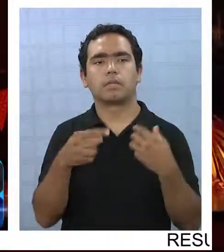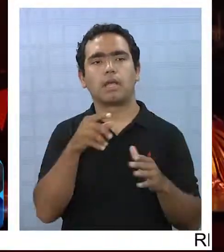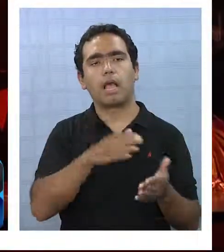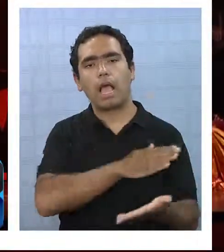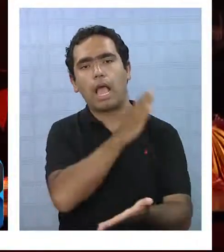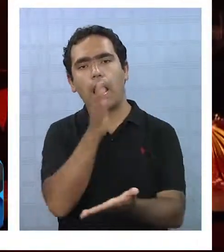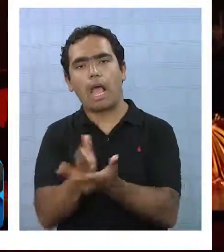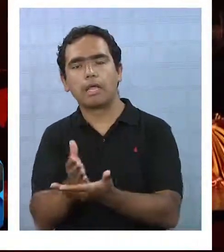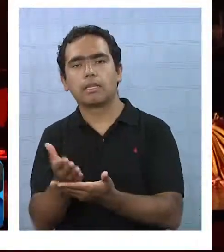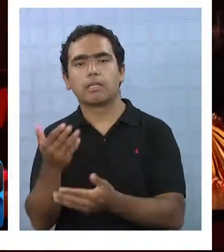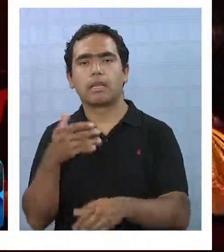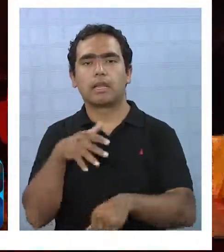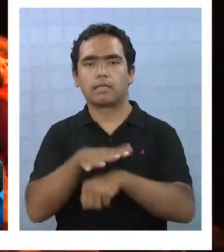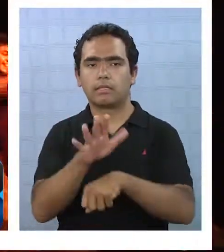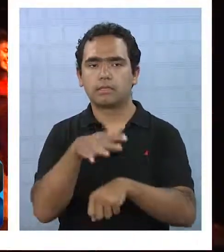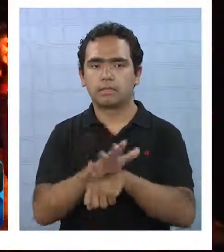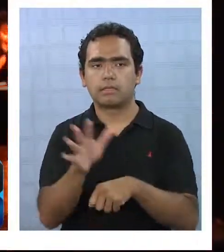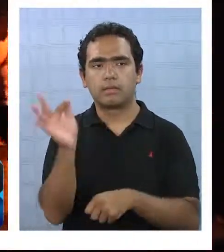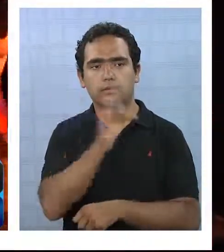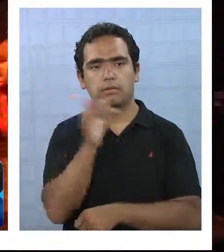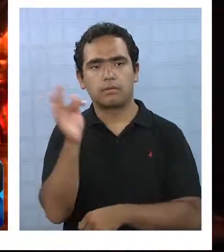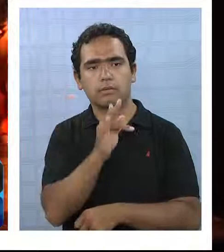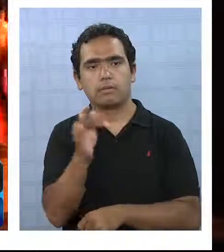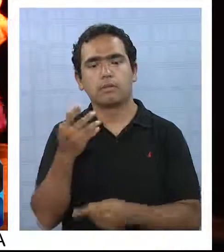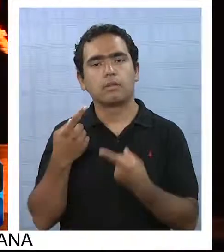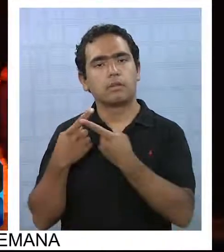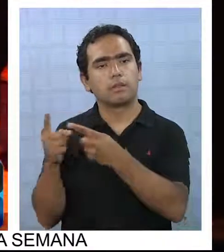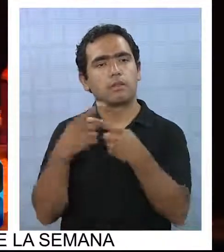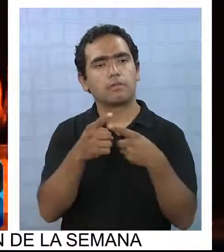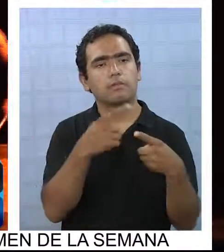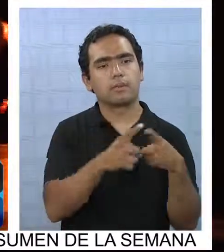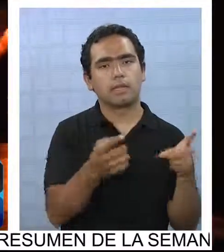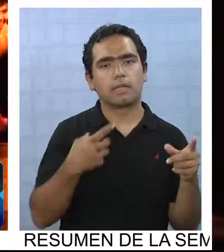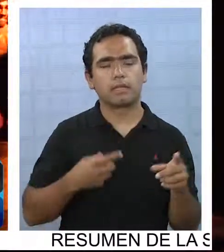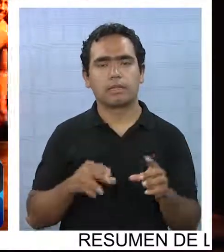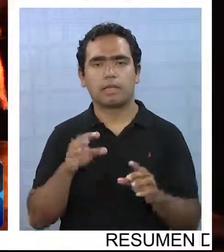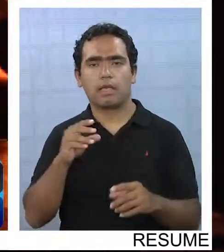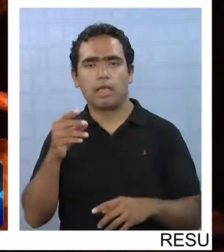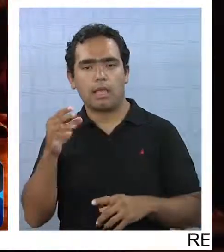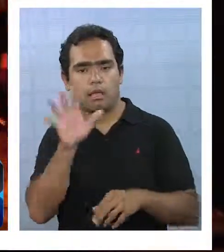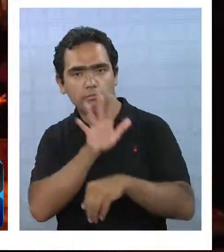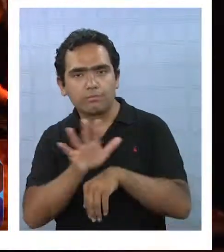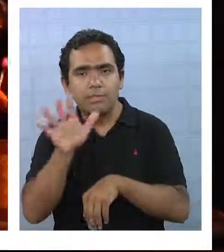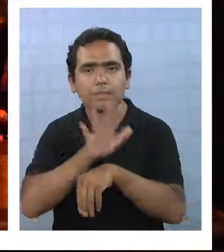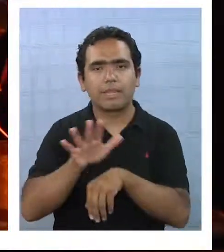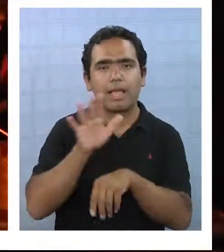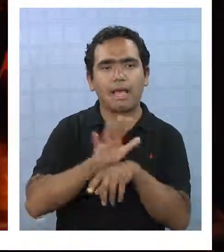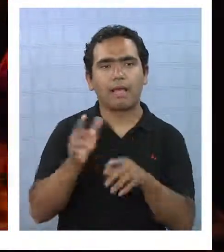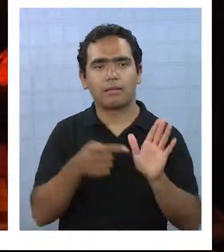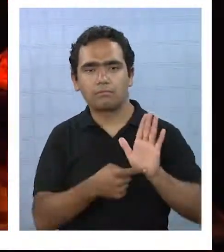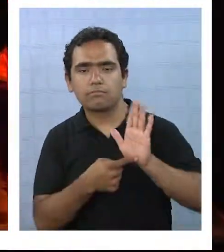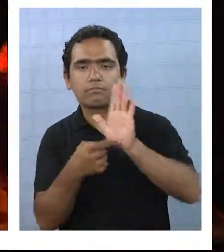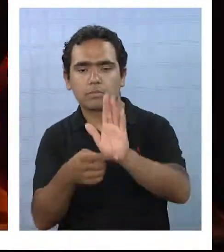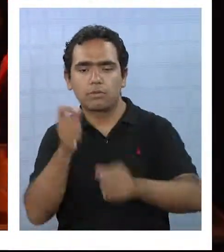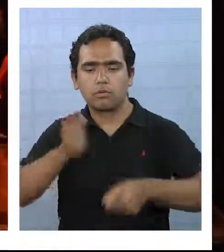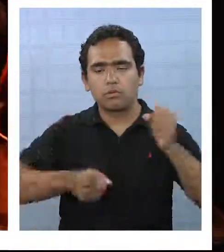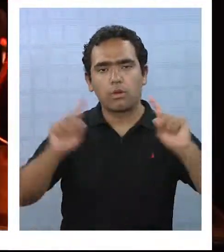15 de febrero e incorpora una serie de manifestaciones artísticas que van más allá del teatro.